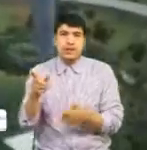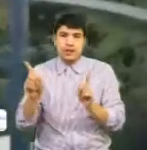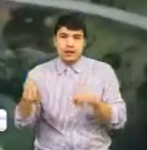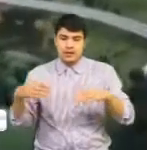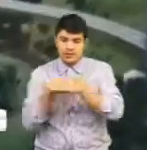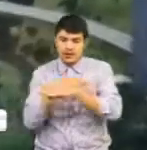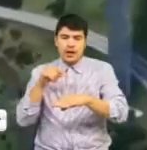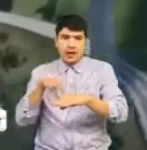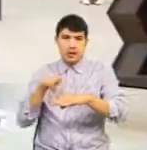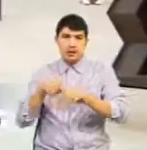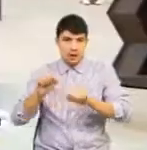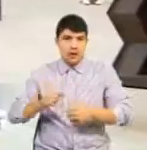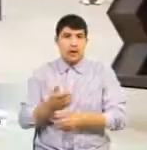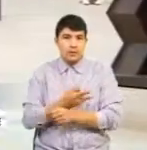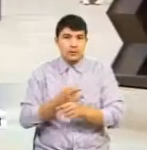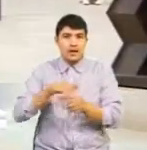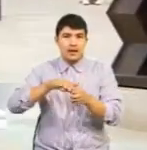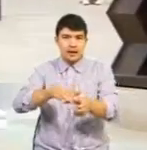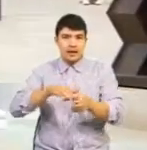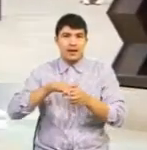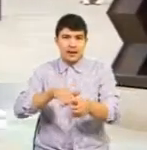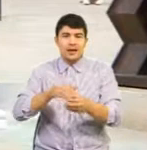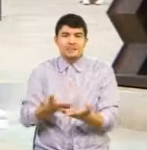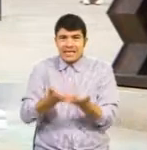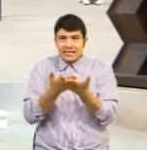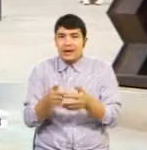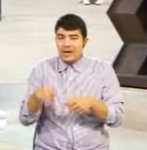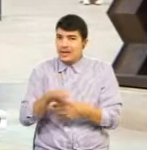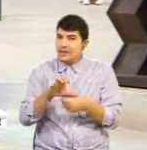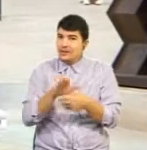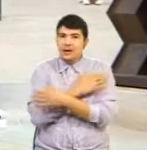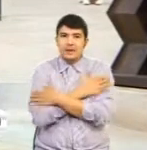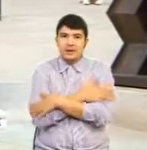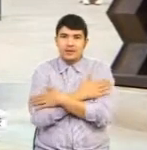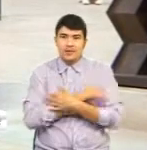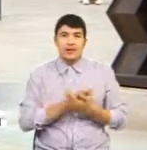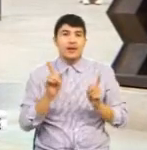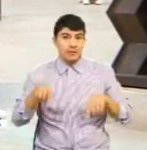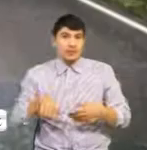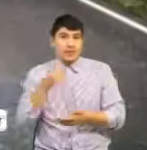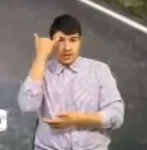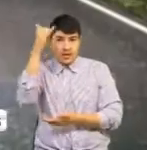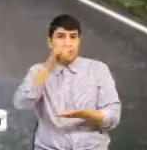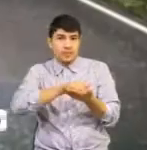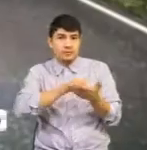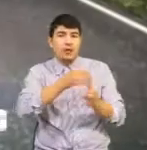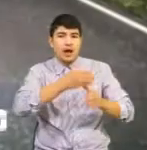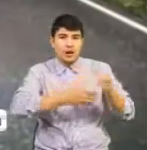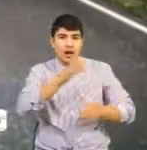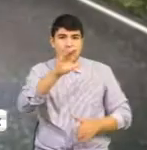tráfico pesado de nuestra ciudad esas mismas reacciones positivas se han expresado por parte de la cámara de comercio el presidente ejecutivo ha